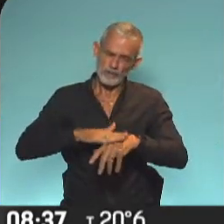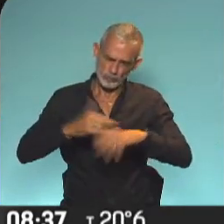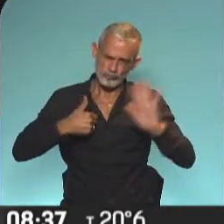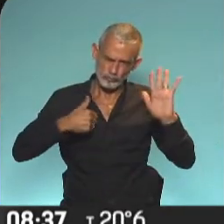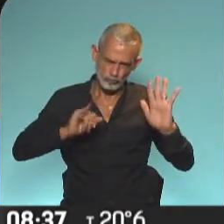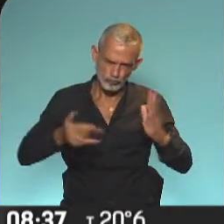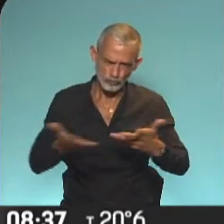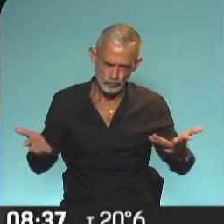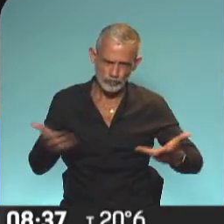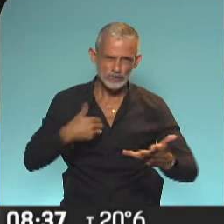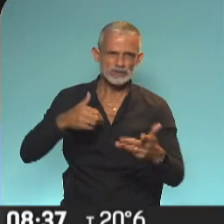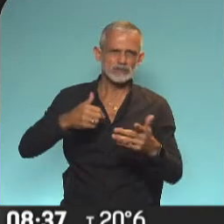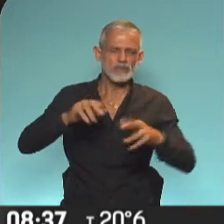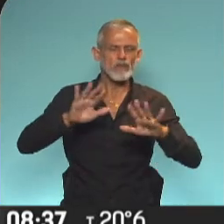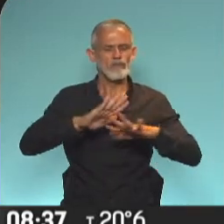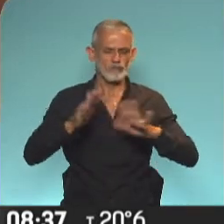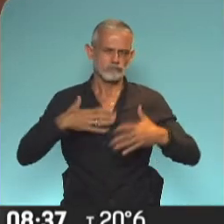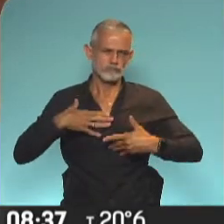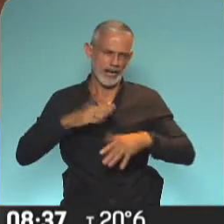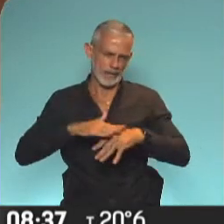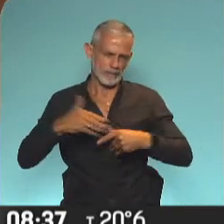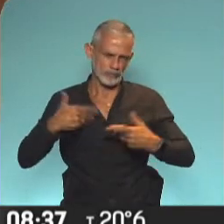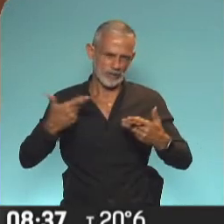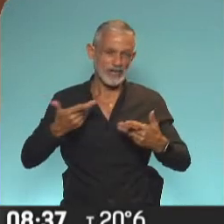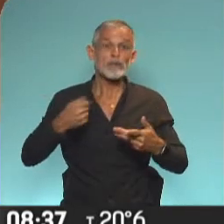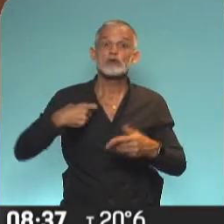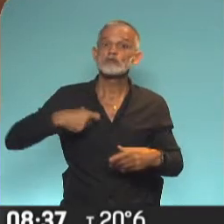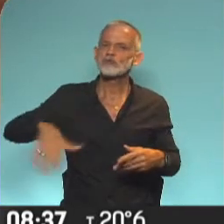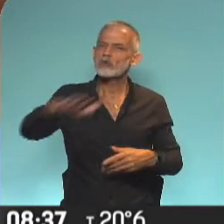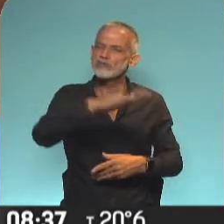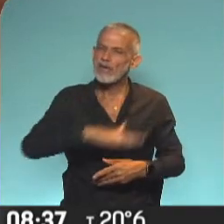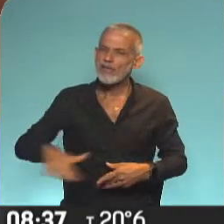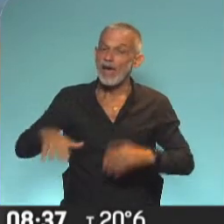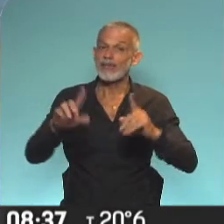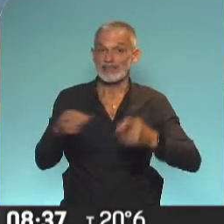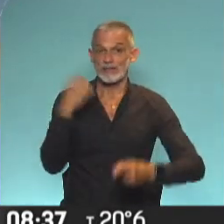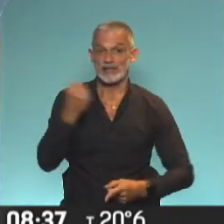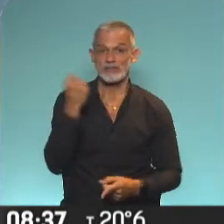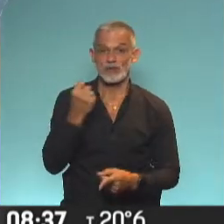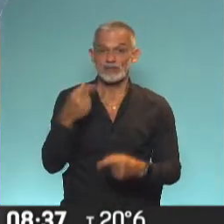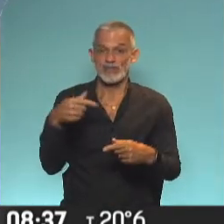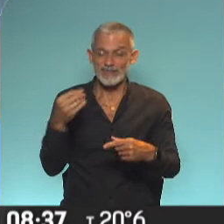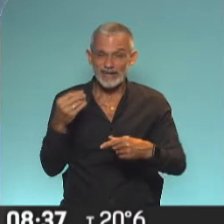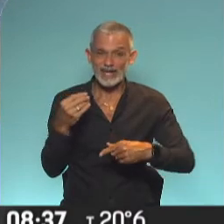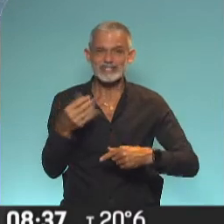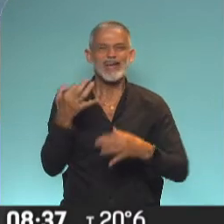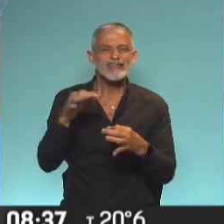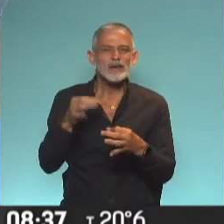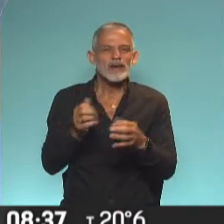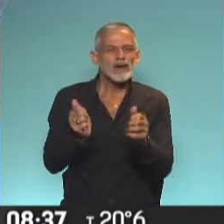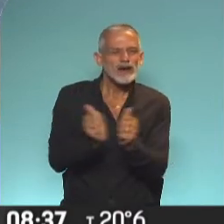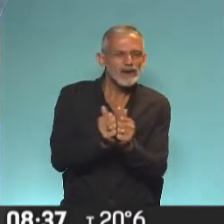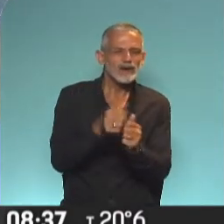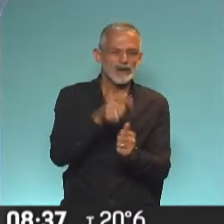que hacernos cargo de la política que corresponde. Pero también como sociedad me parece que es muy importante que se